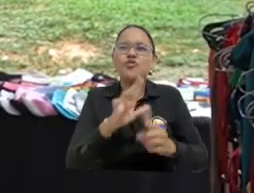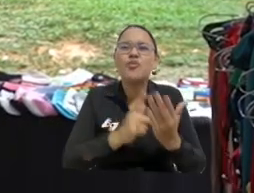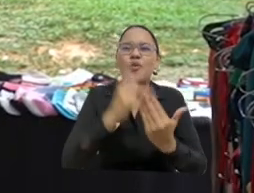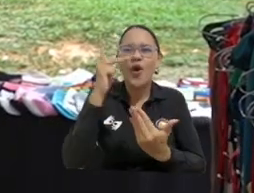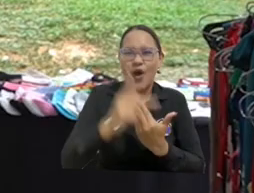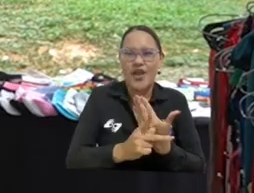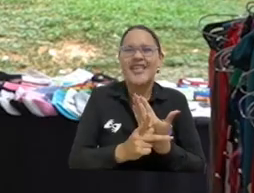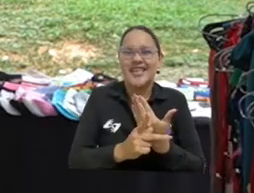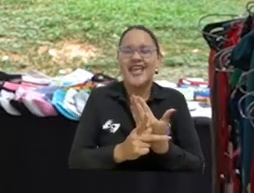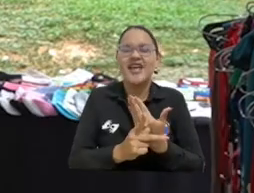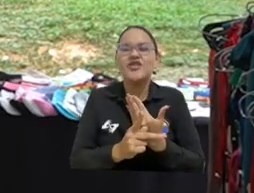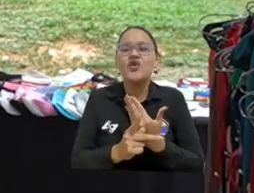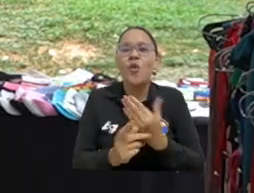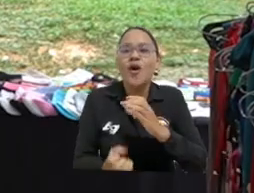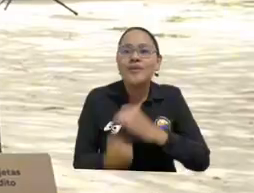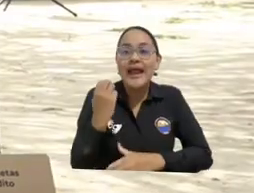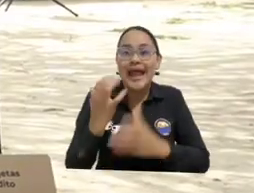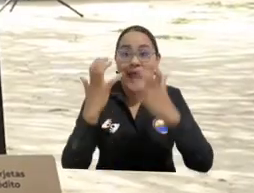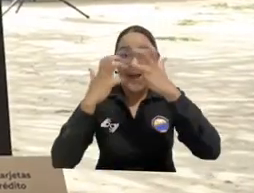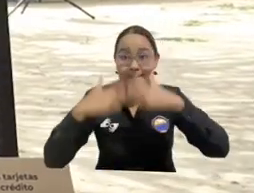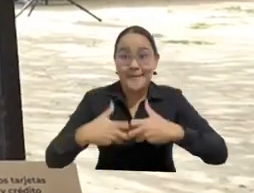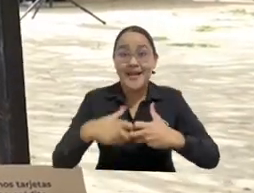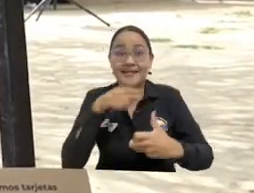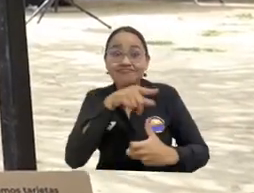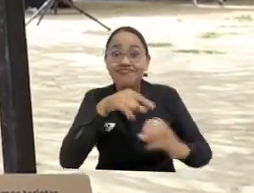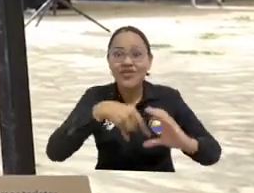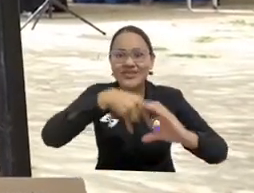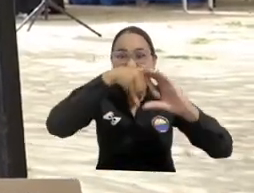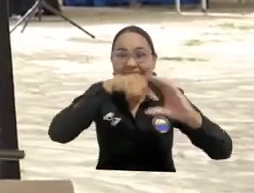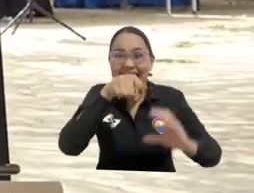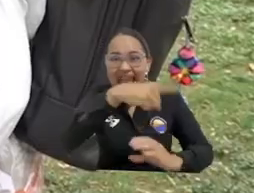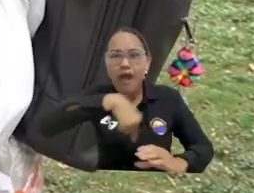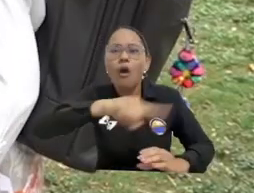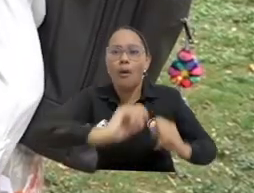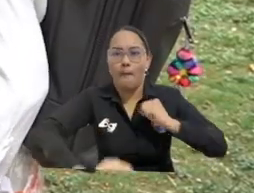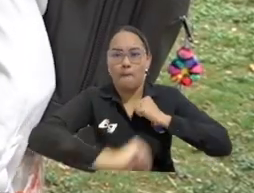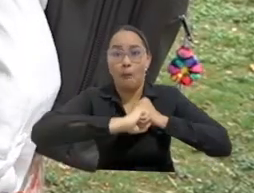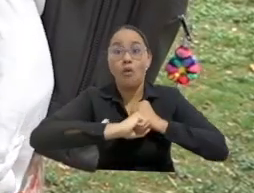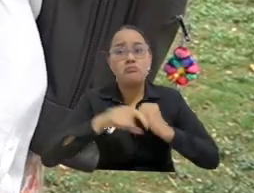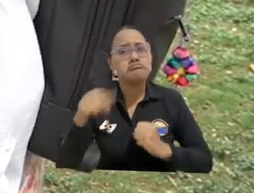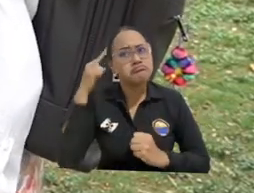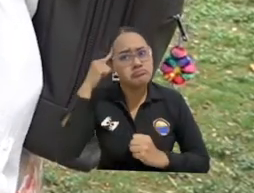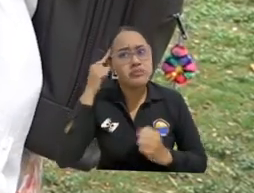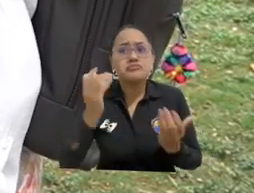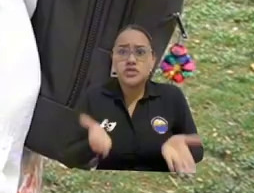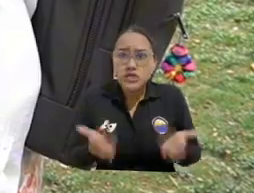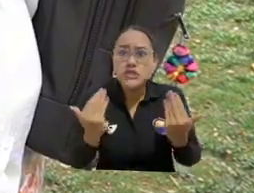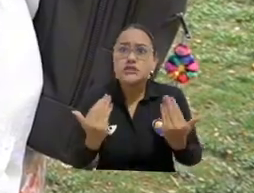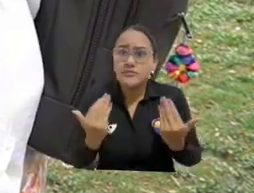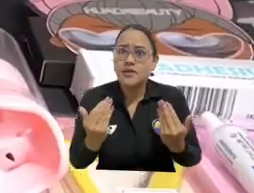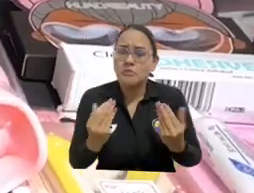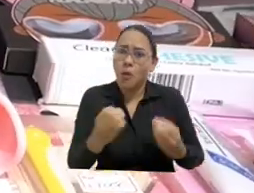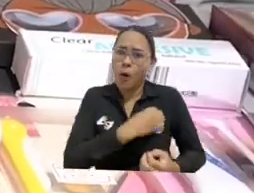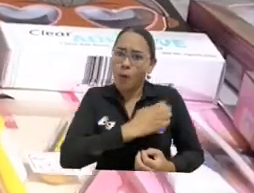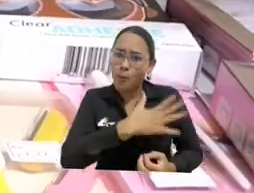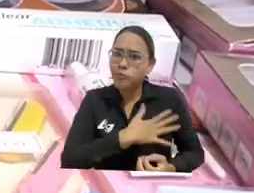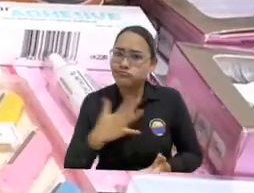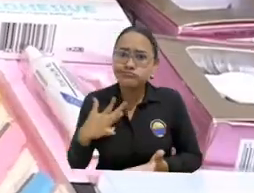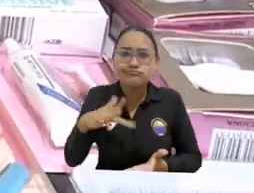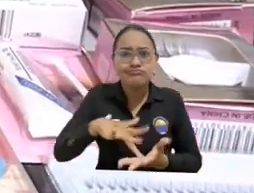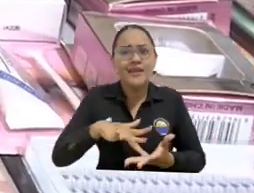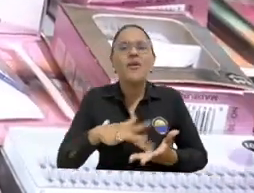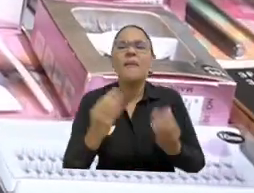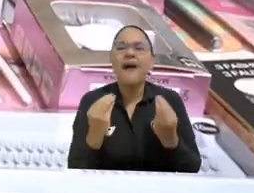CIE, entonces me parece que es muy importante porque nos ayuda a dar una visibilidad en la universidad con los estudiantes y de esa manera pues llevar